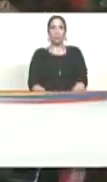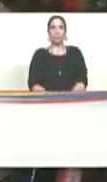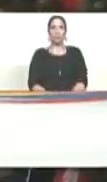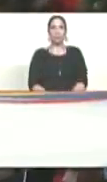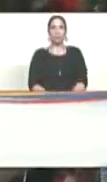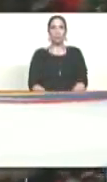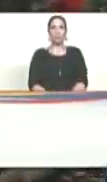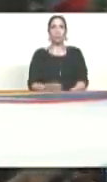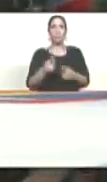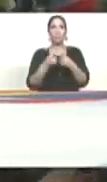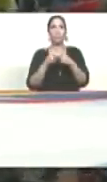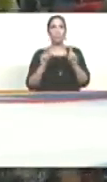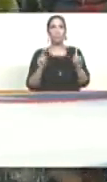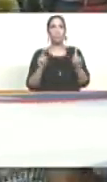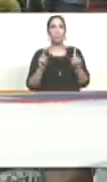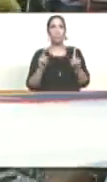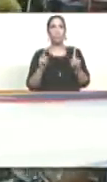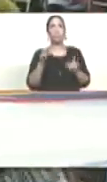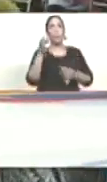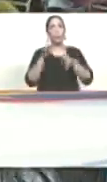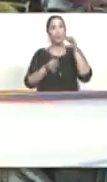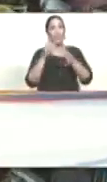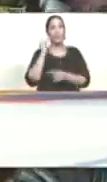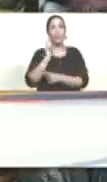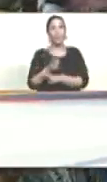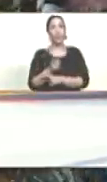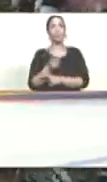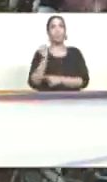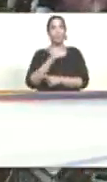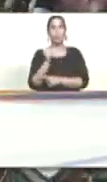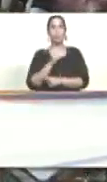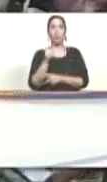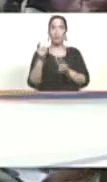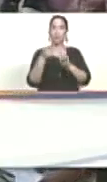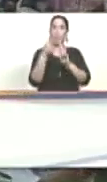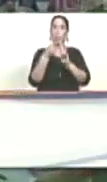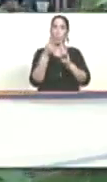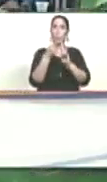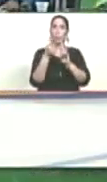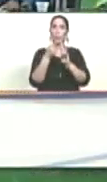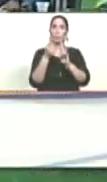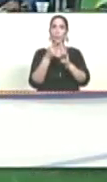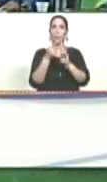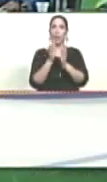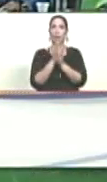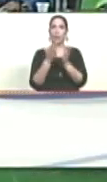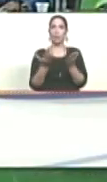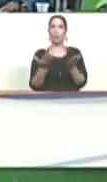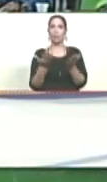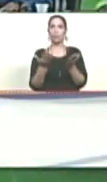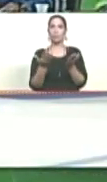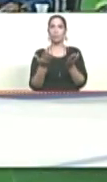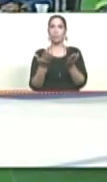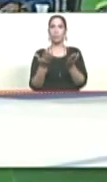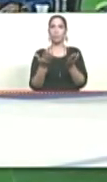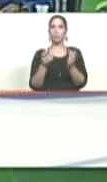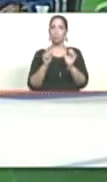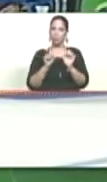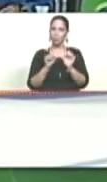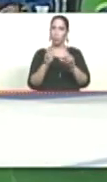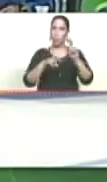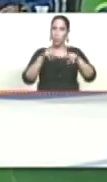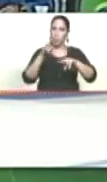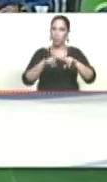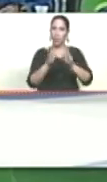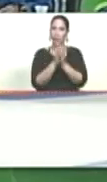Lo otro que tiene que haber es justicia. Estoy de acuerdo. Segundo punto de la agenda. Vamos a construir la agenda. Yo quiero